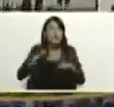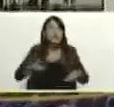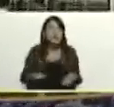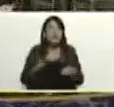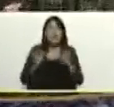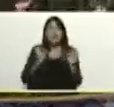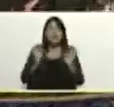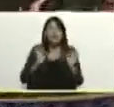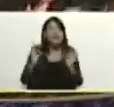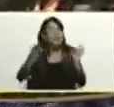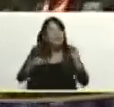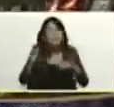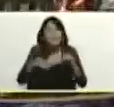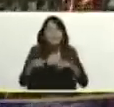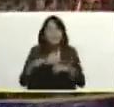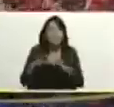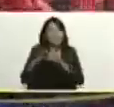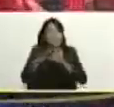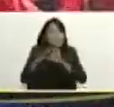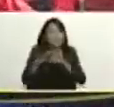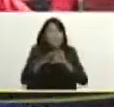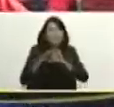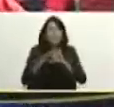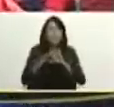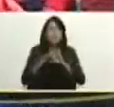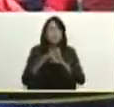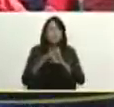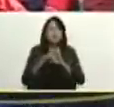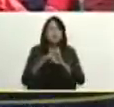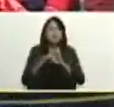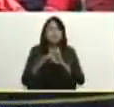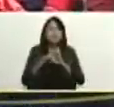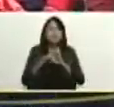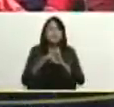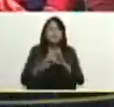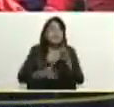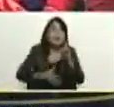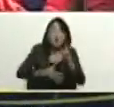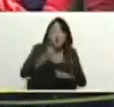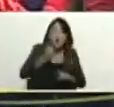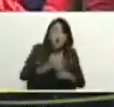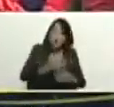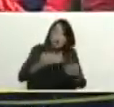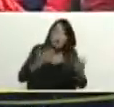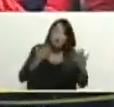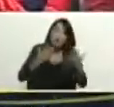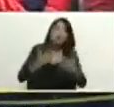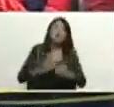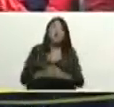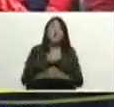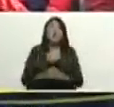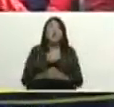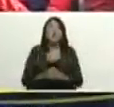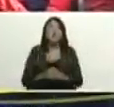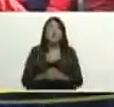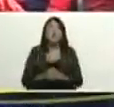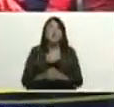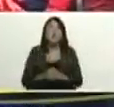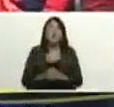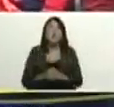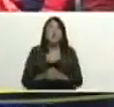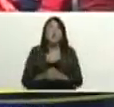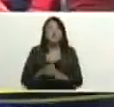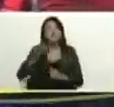organizada, unida, y se produjo aquel hermoso encuentro entre pueblo y